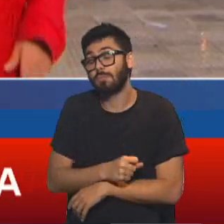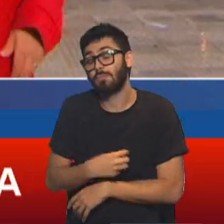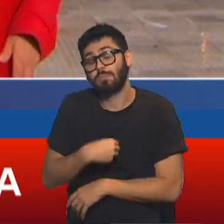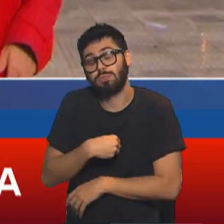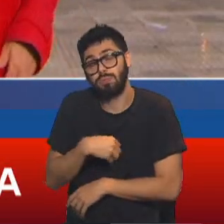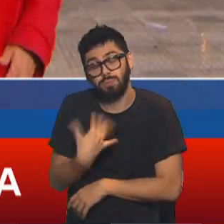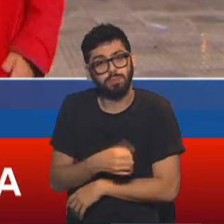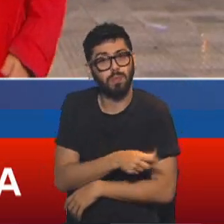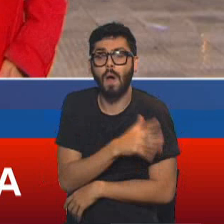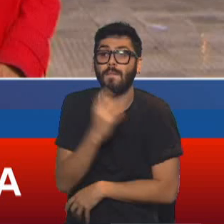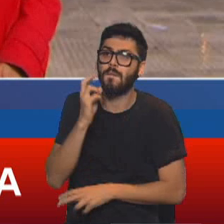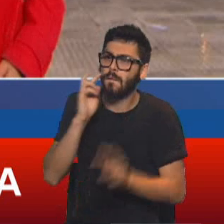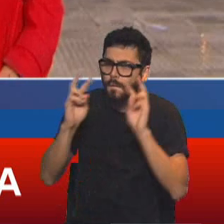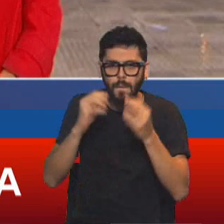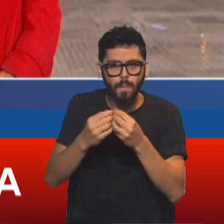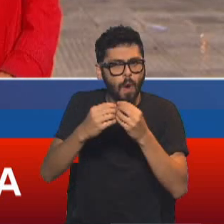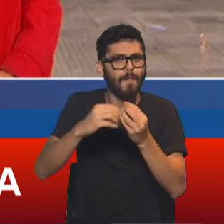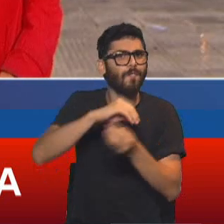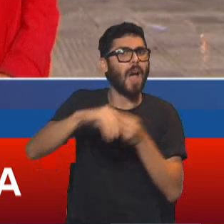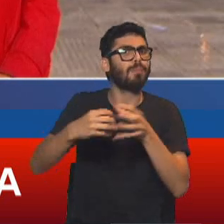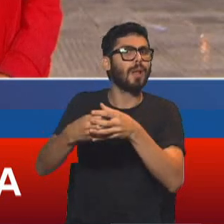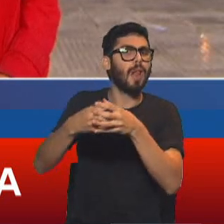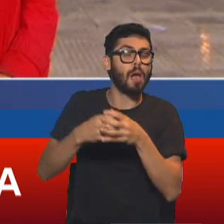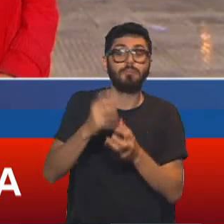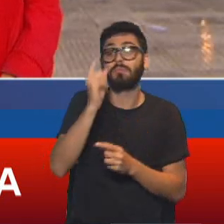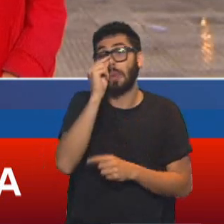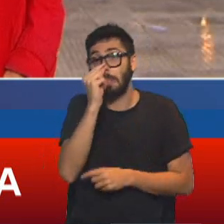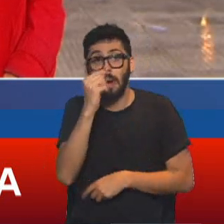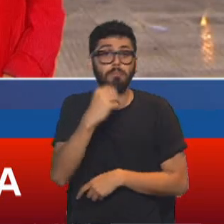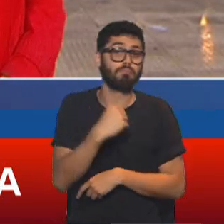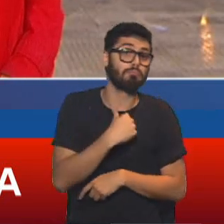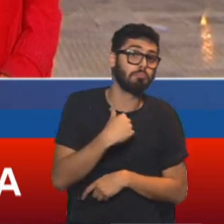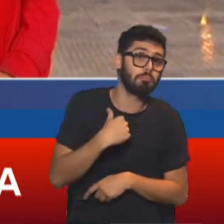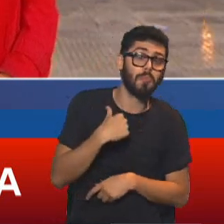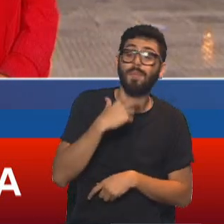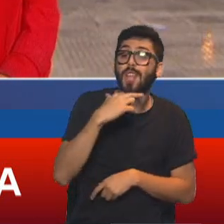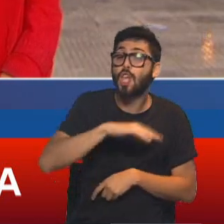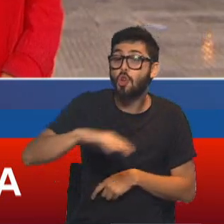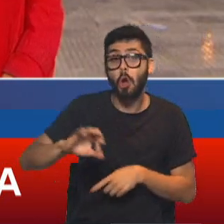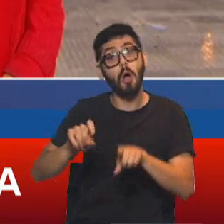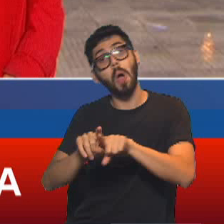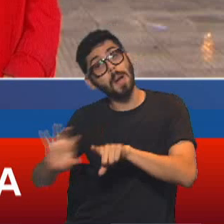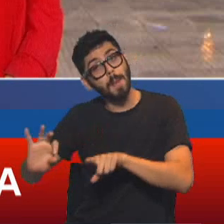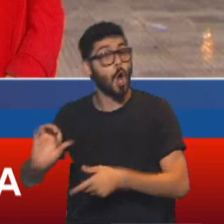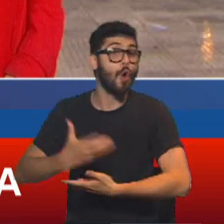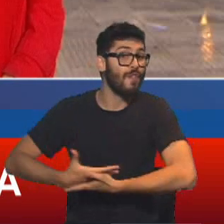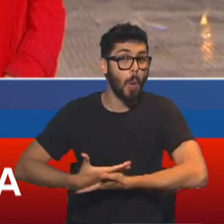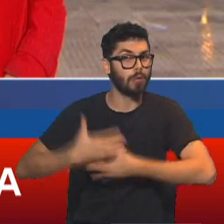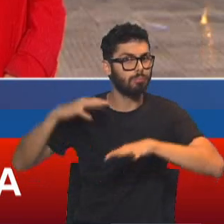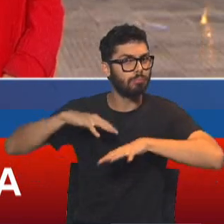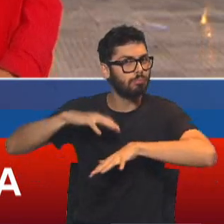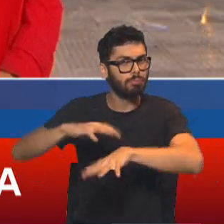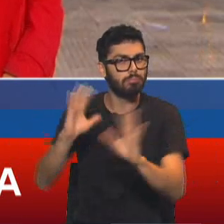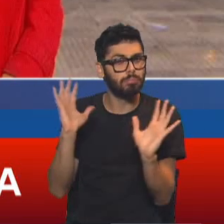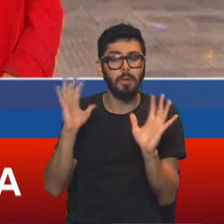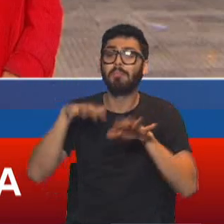poder ver muchas familias, muchos papás, mamás, con sus hijas, con sus hermanos, bebés. Fue una marcha